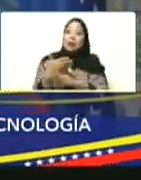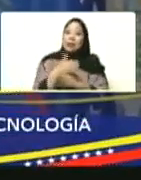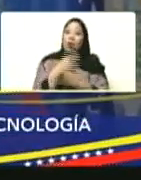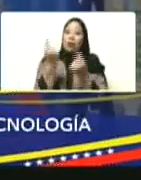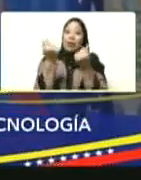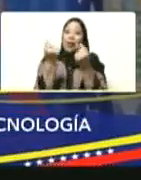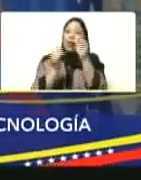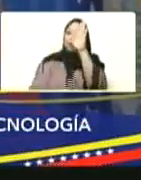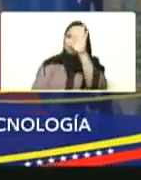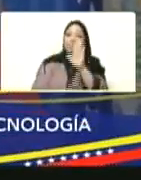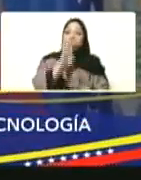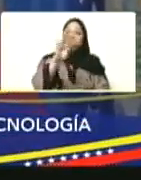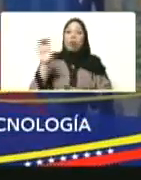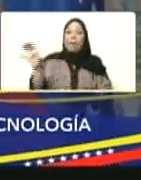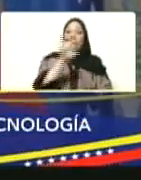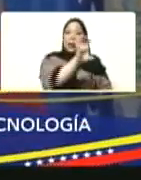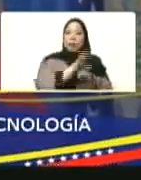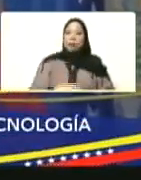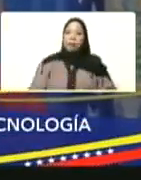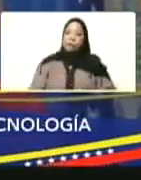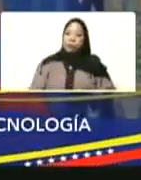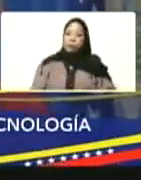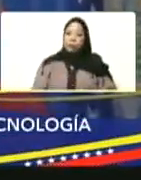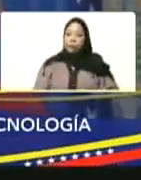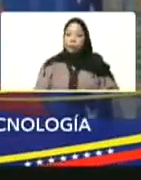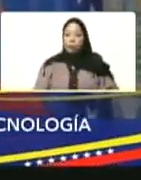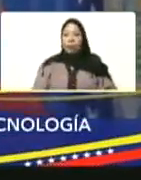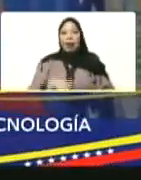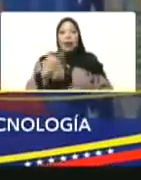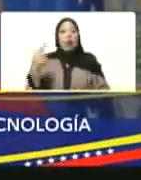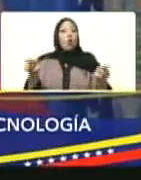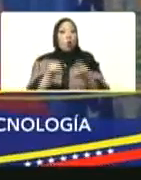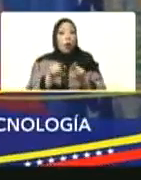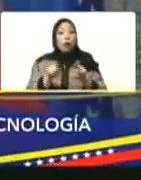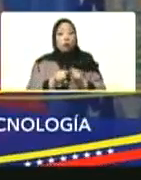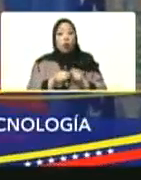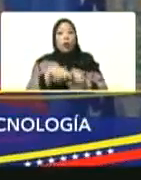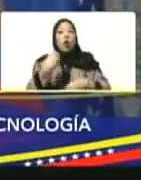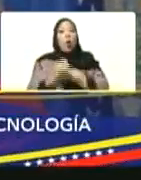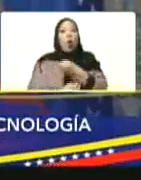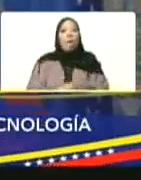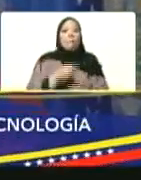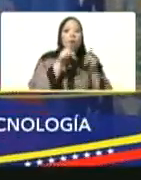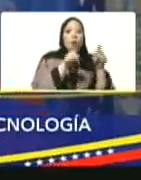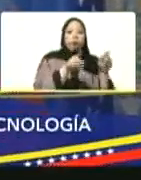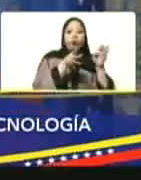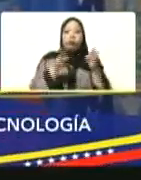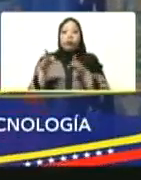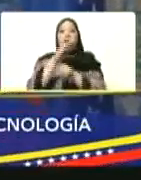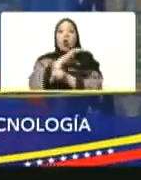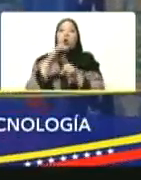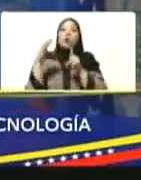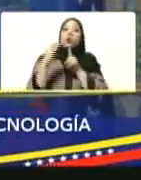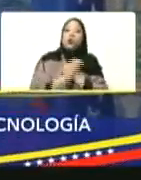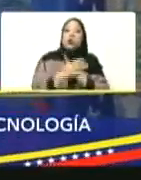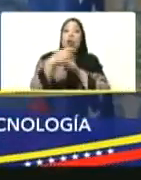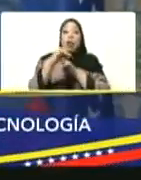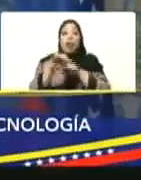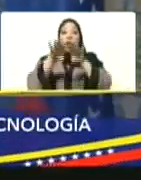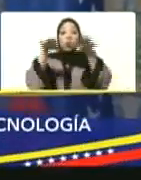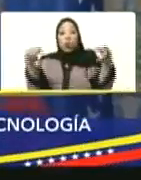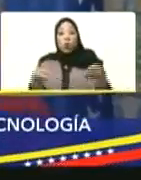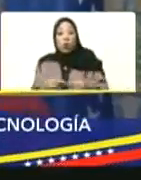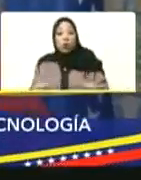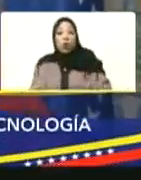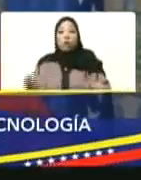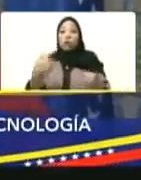que les équipes préparent une carte pour traiter des sujets économiques, financiers, culturels, agricoles,